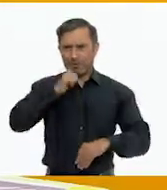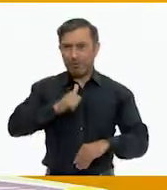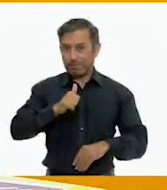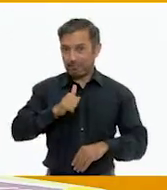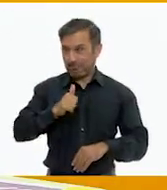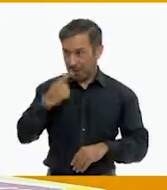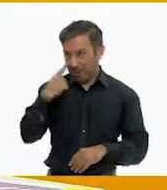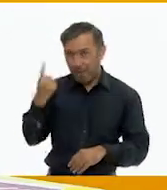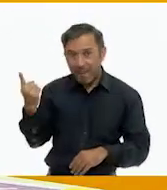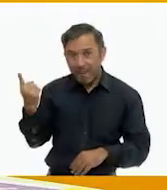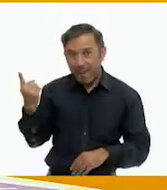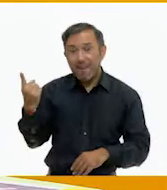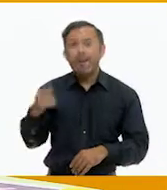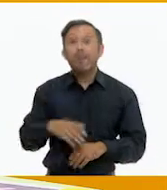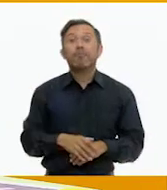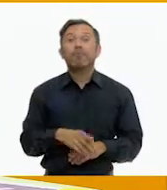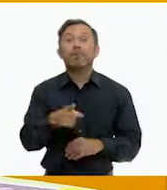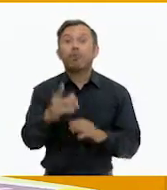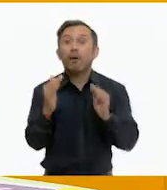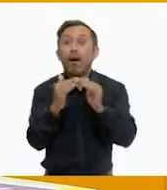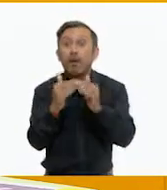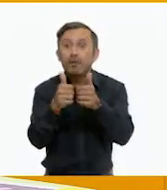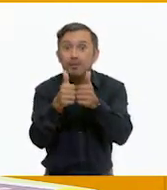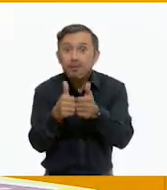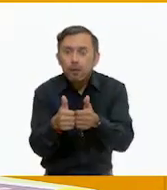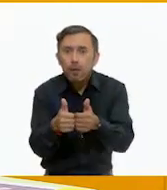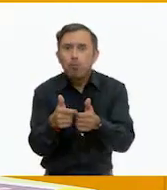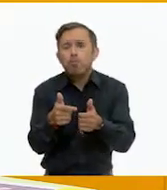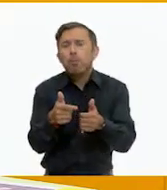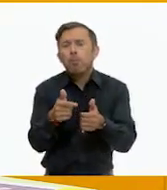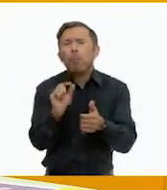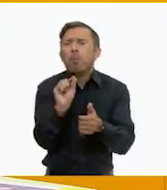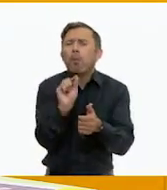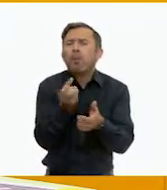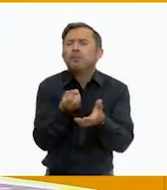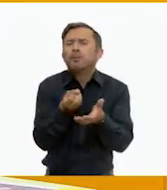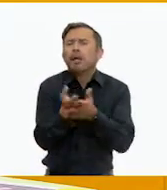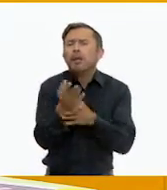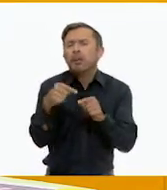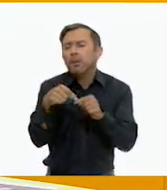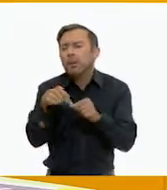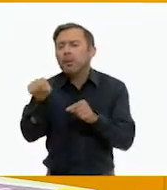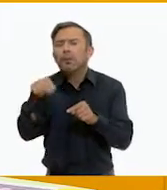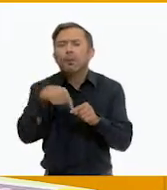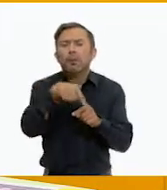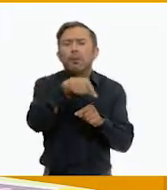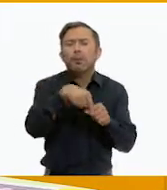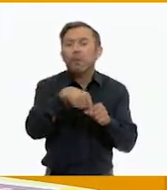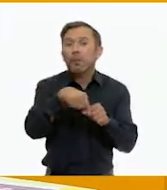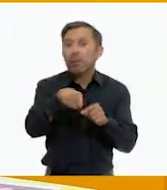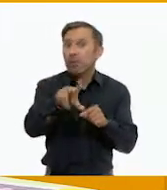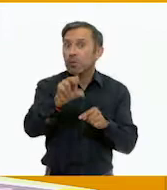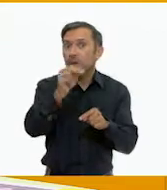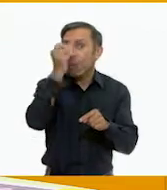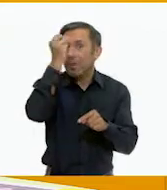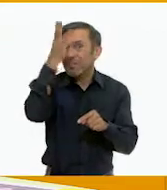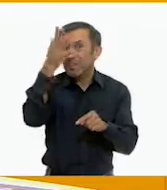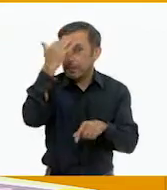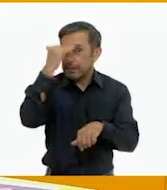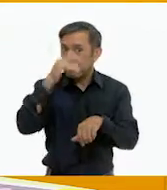si estamos en casa, si podemos salir unos momentos, no olviden esto. Debemos